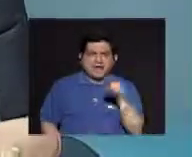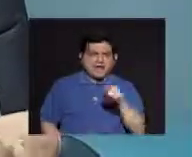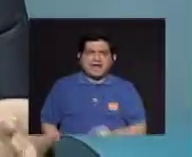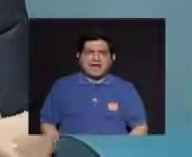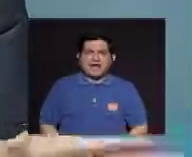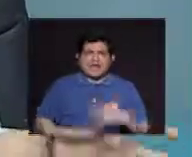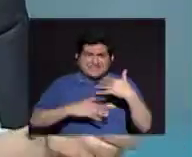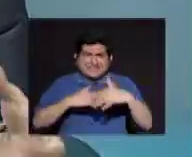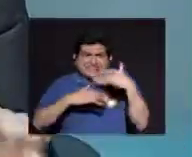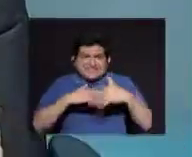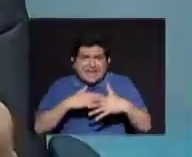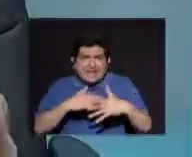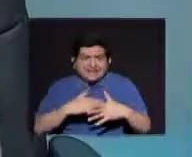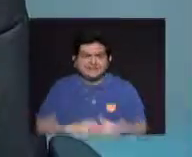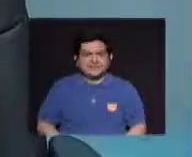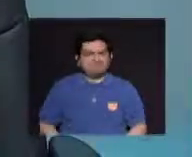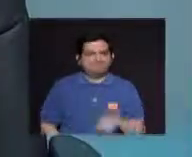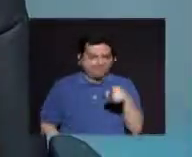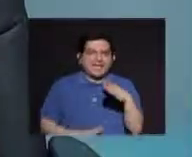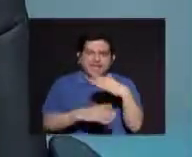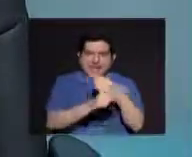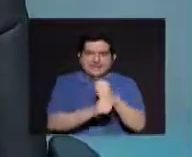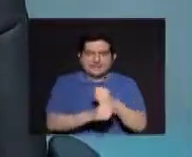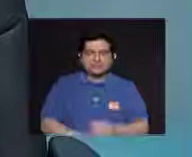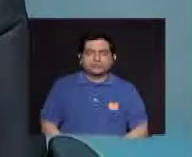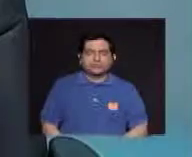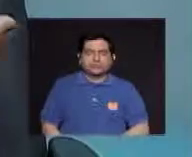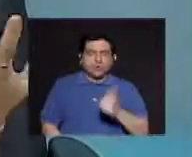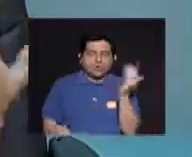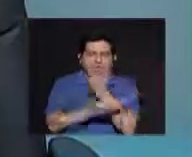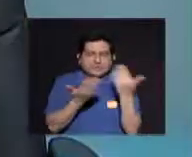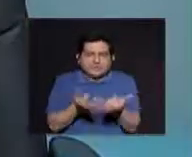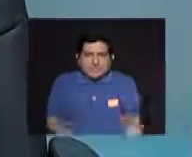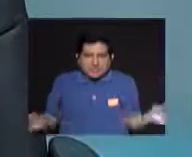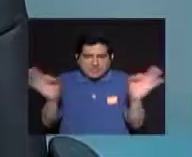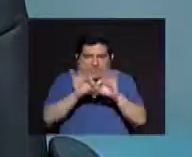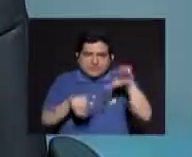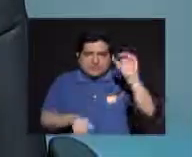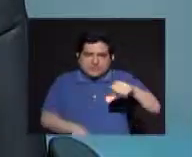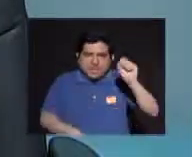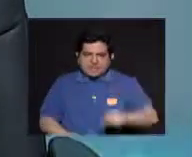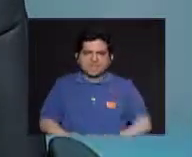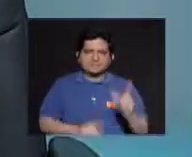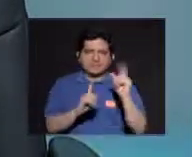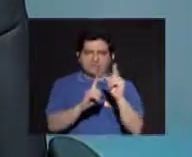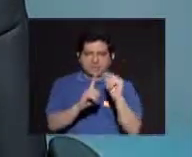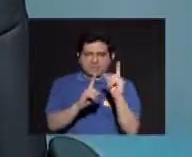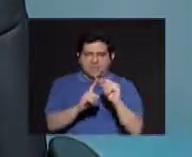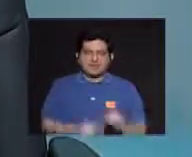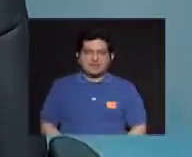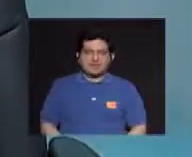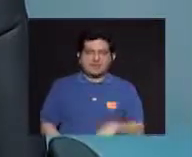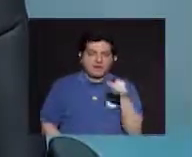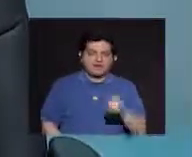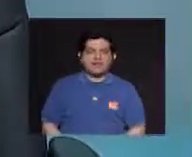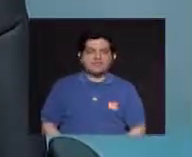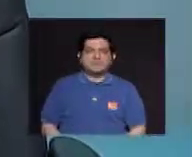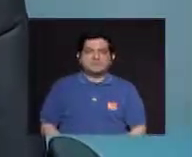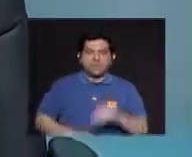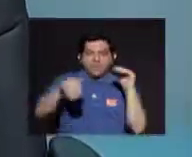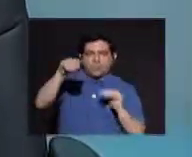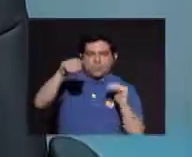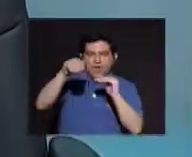porque ya había sangre, entonces teníamos que tener varias, esas las hizo ella. Y luego las piezas más importantes sí se alquilaron de la bodega